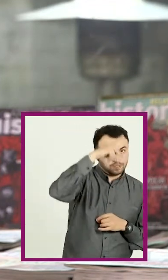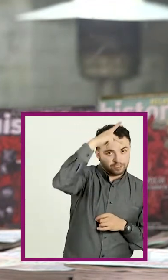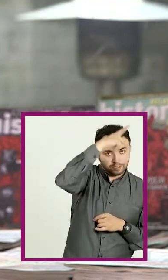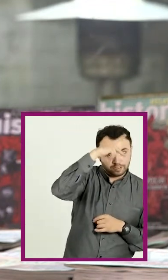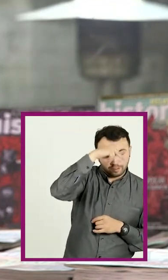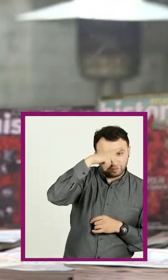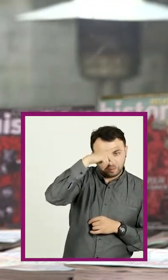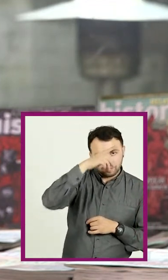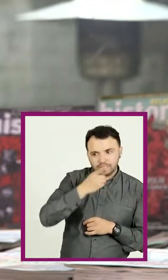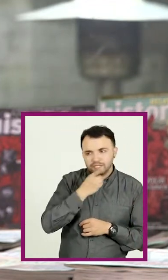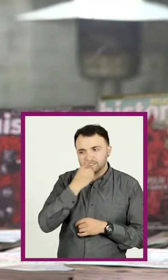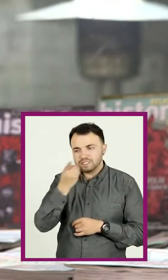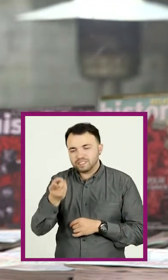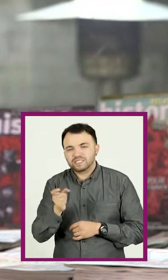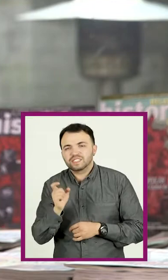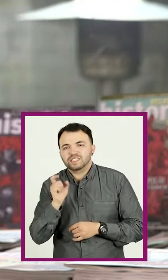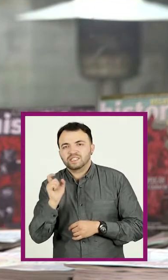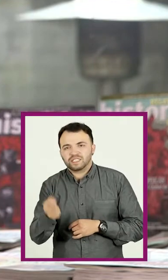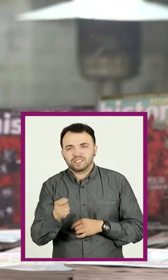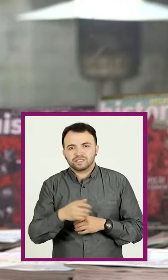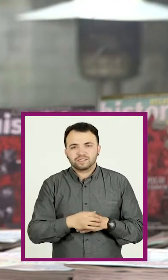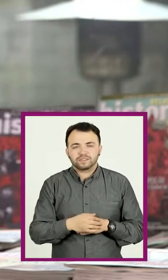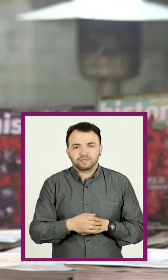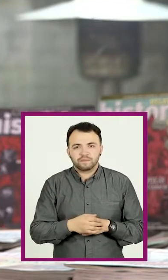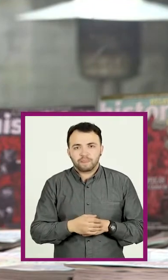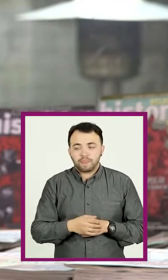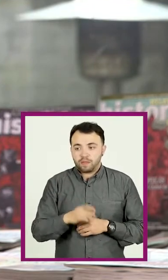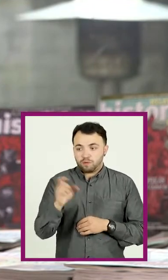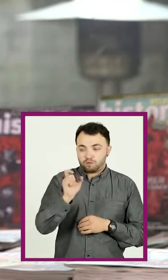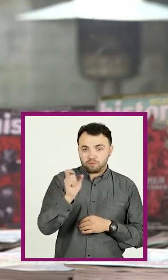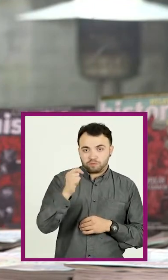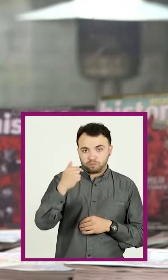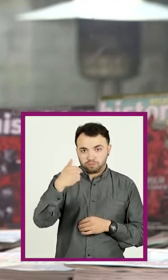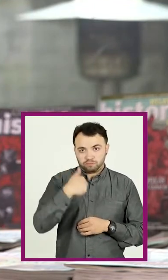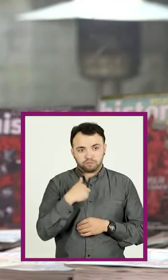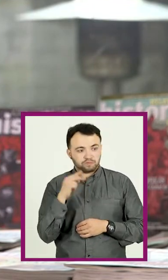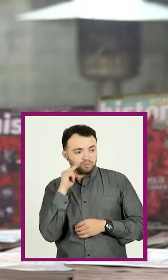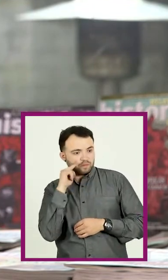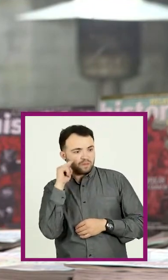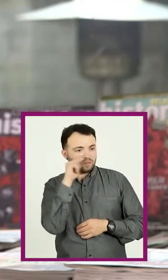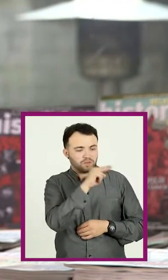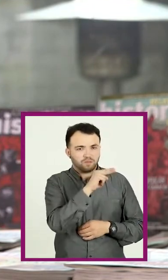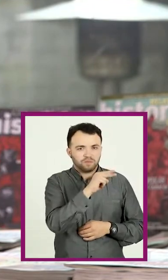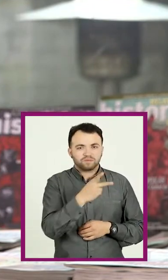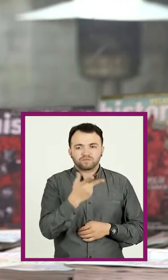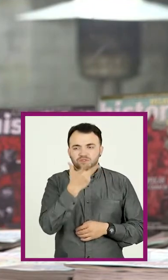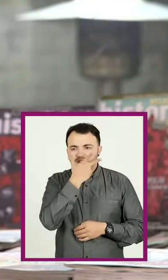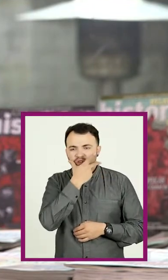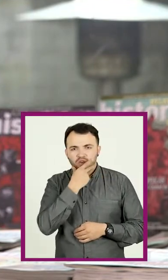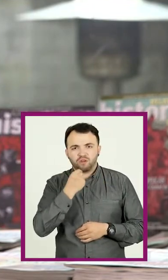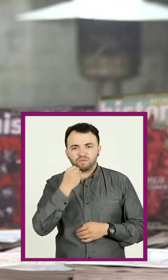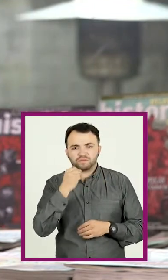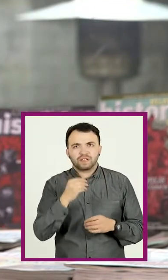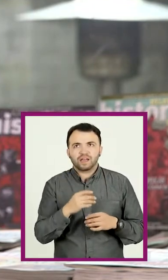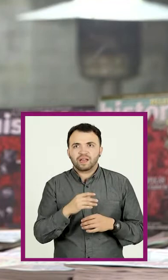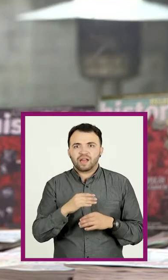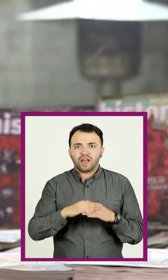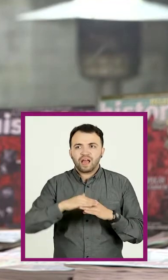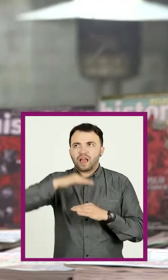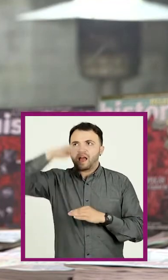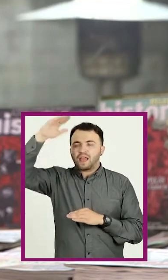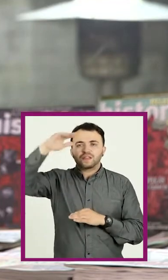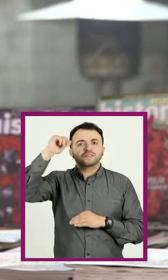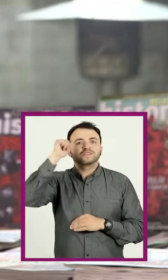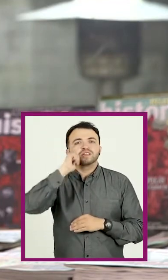Nietzsche, la figura del psicólogo es, dice, cuando nosotros vemos a los grandes hombres, lo que vemos